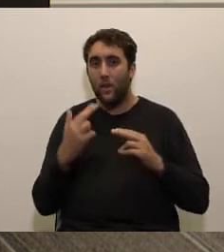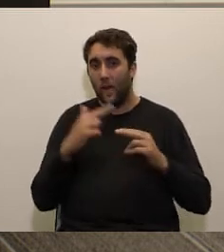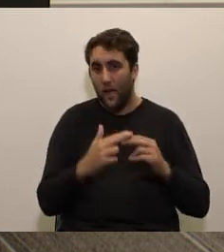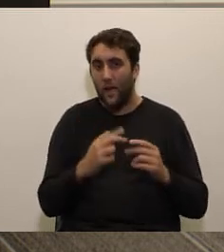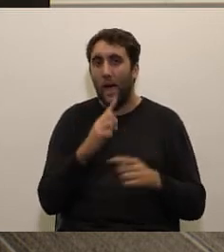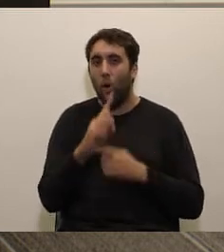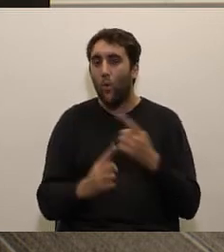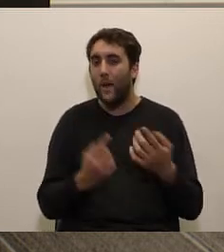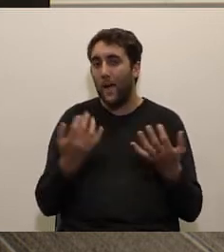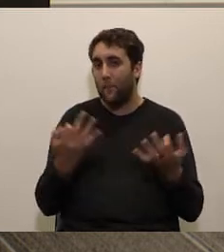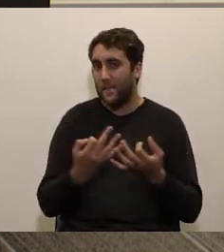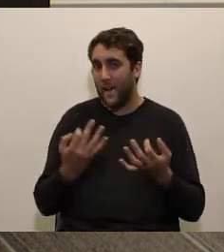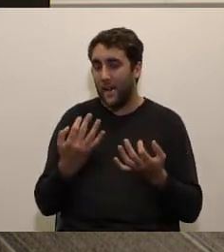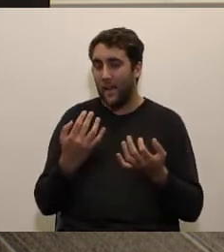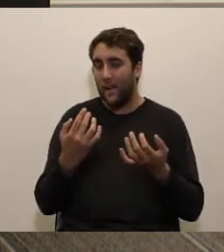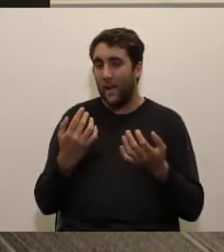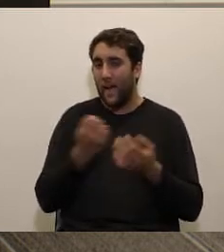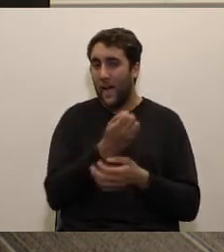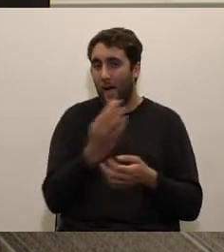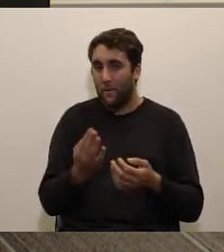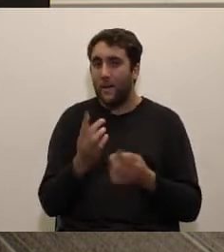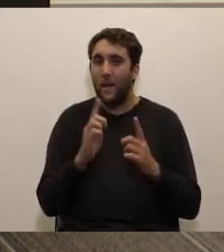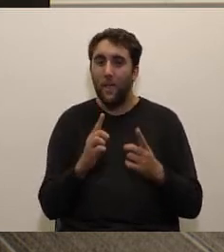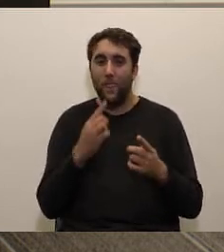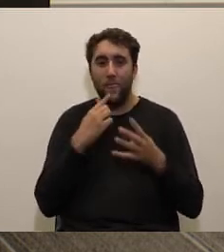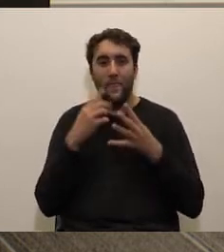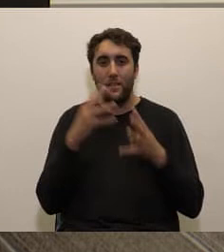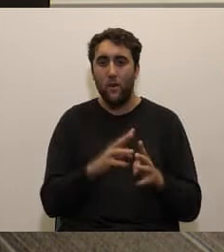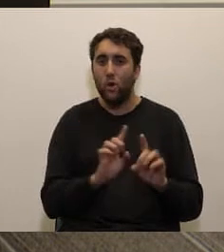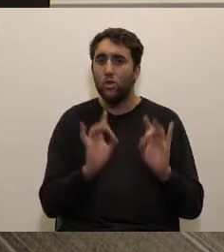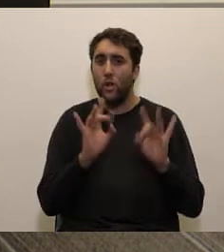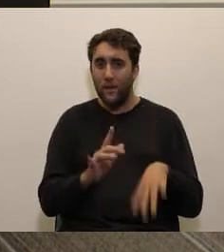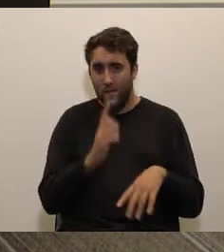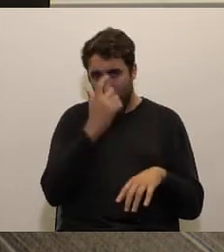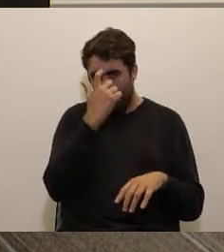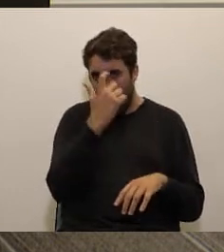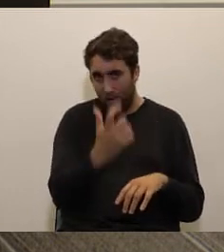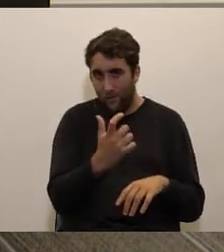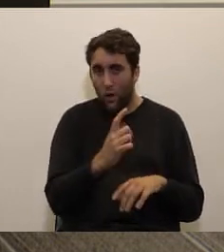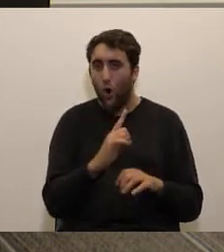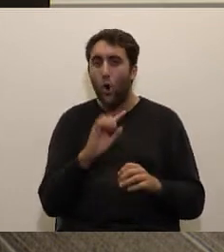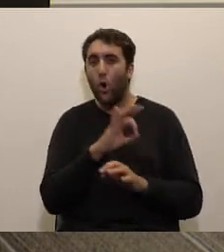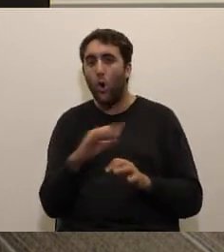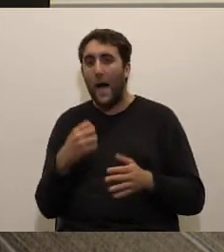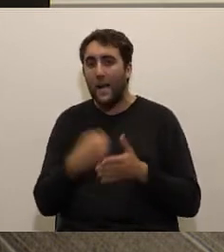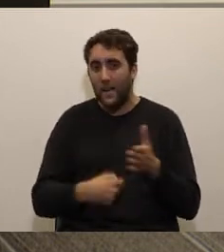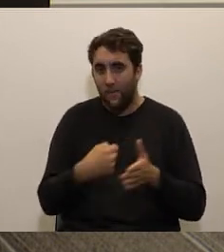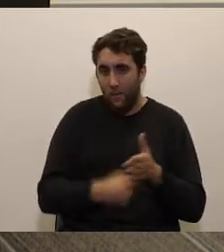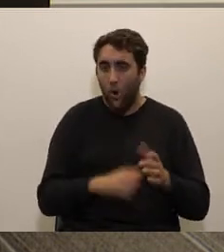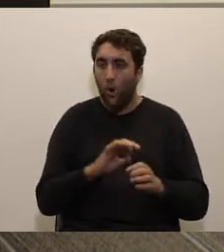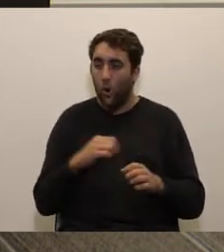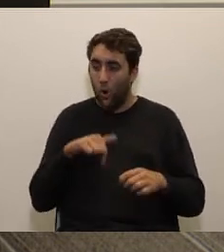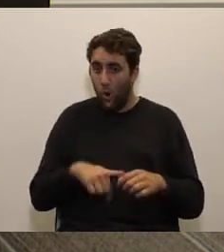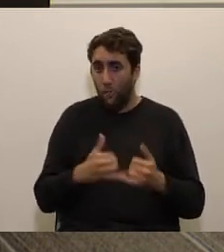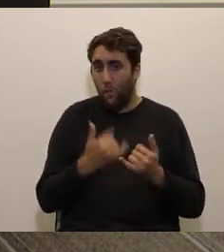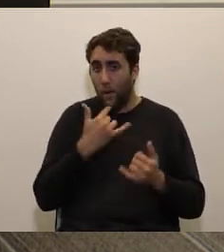algunas plataformas en particular, también desafía no solo al conocimiento científico y al activismo y al conocimiento que estamos generando